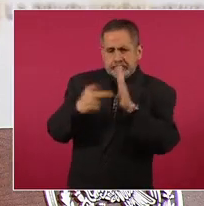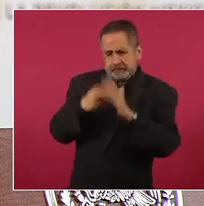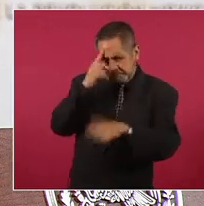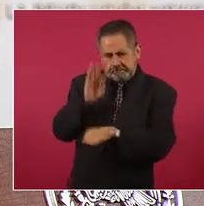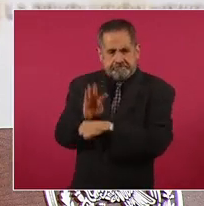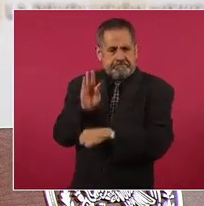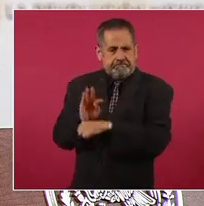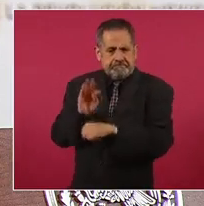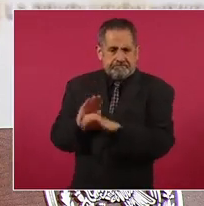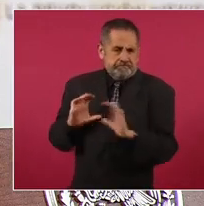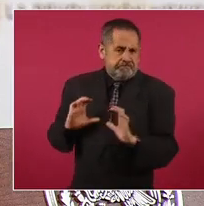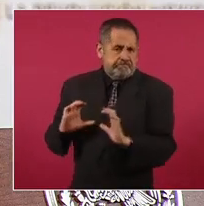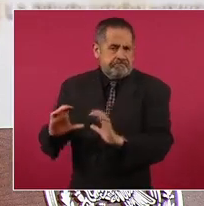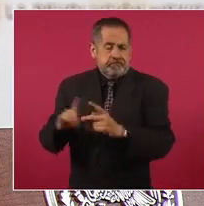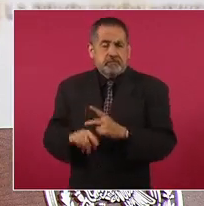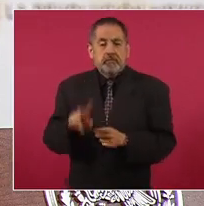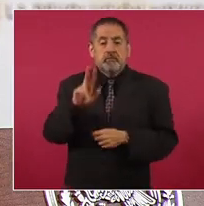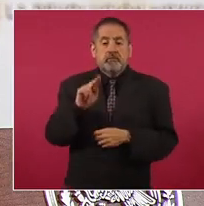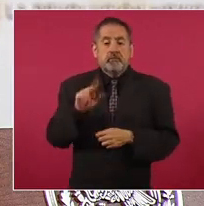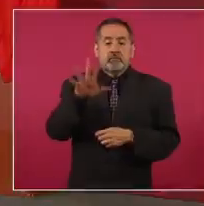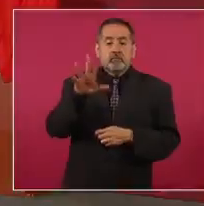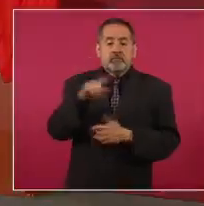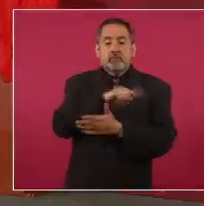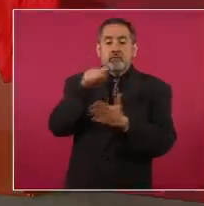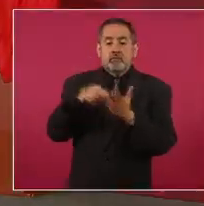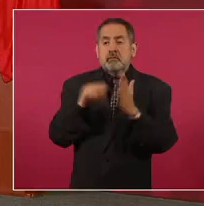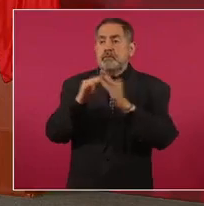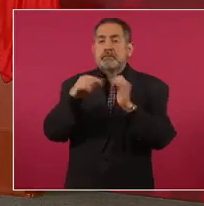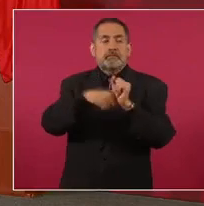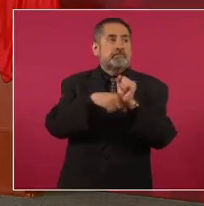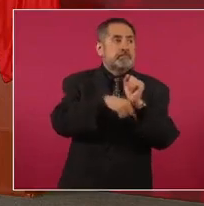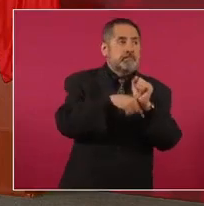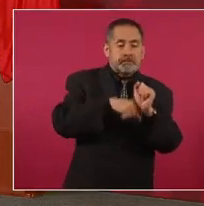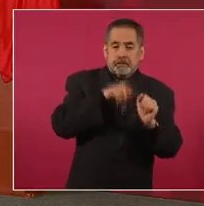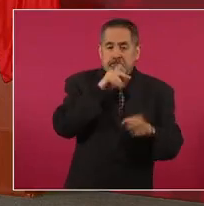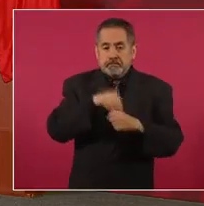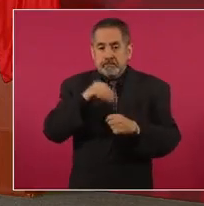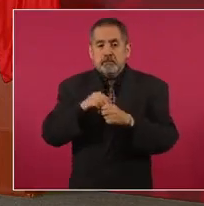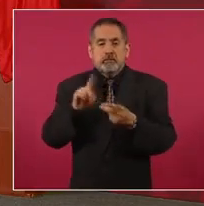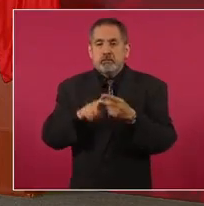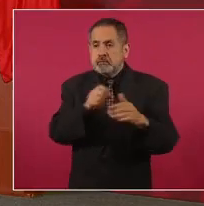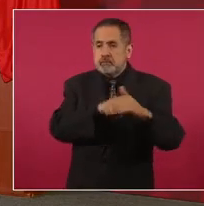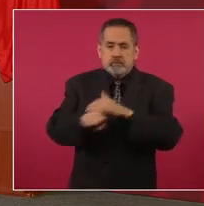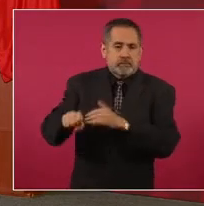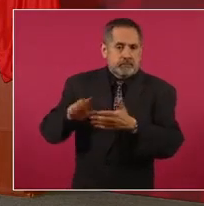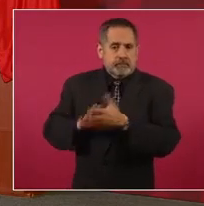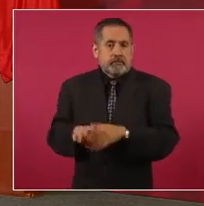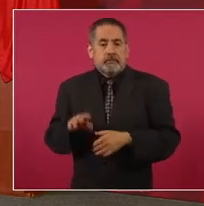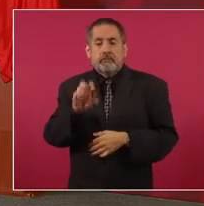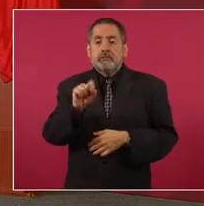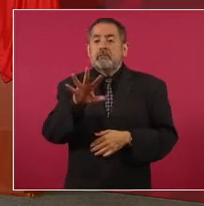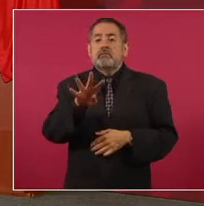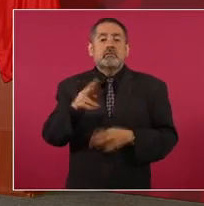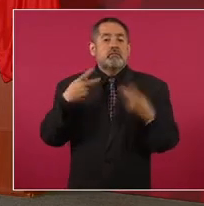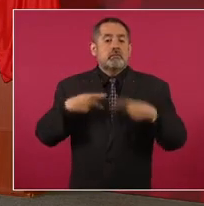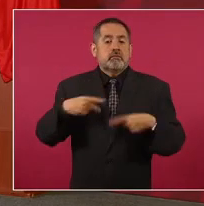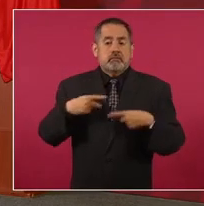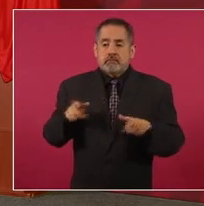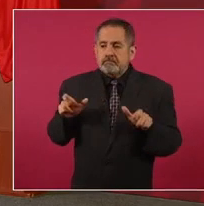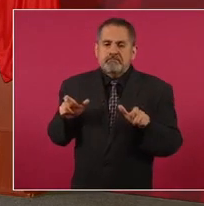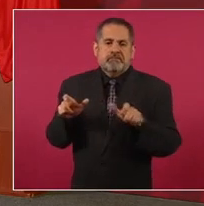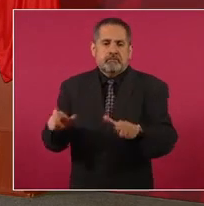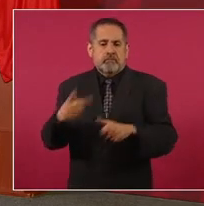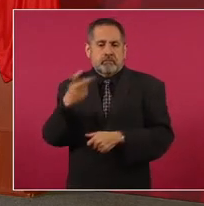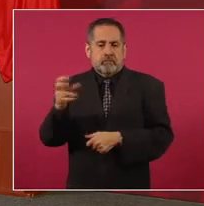protección. 85 refugios de seguridad en todo el país, 64 servicios de escolta con más de 240